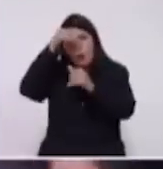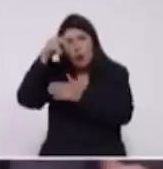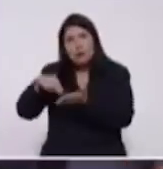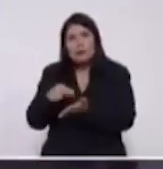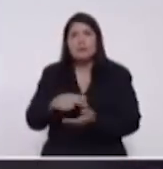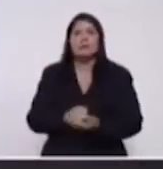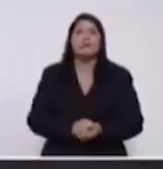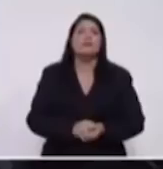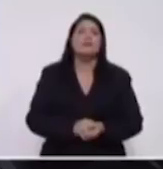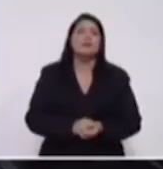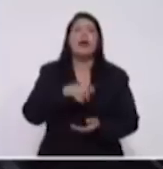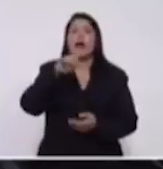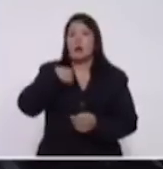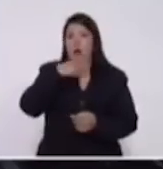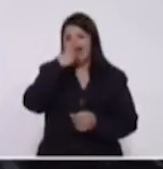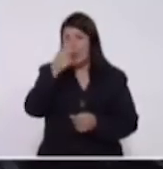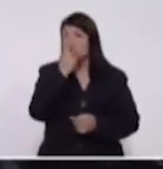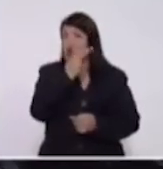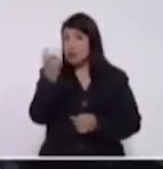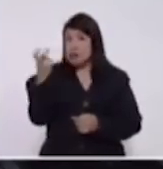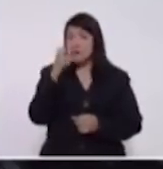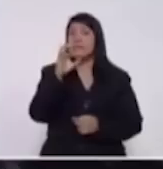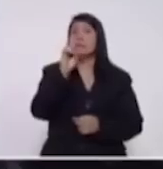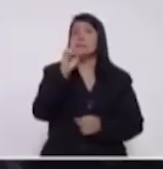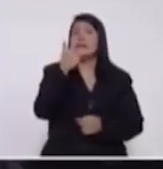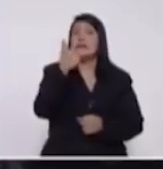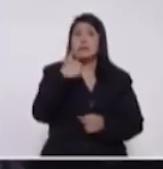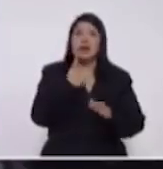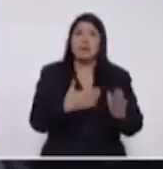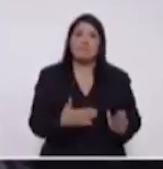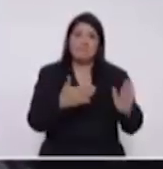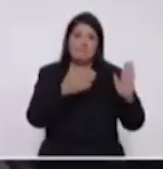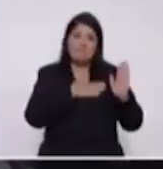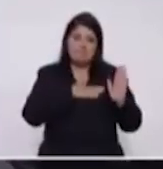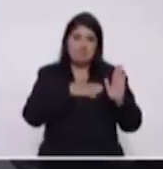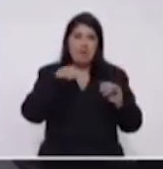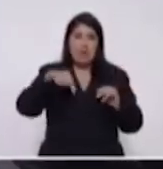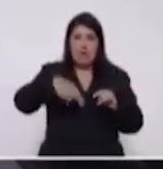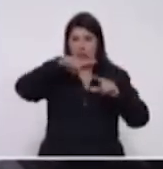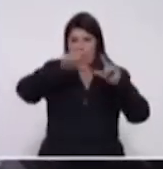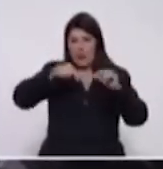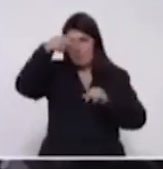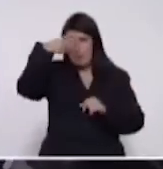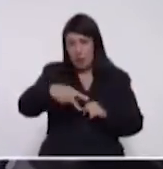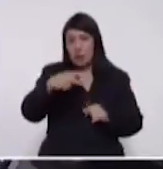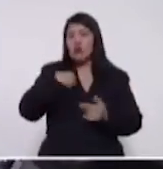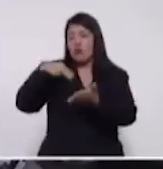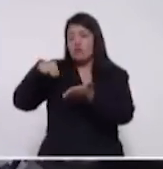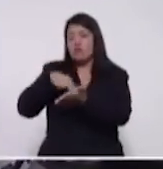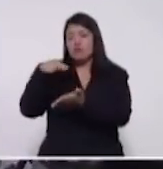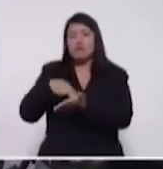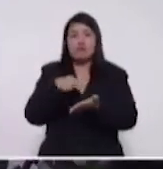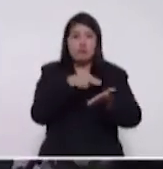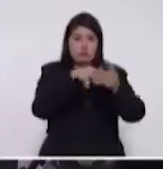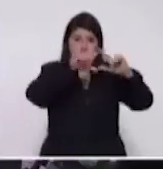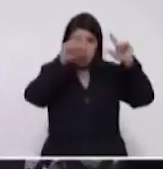Para ser precisos, son 266 compromisos que hice en México. En todo el país firmé mis